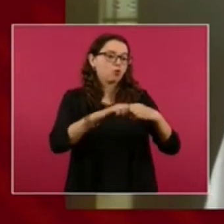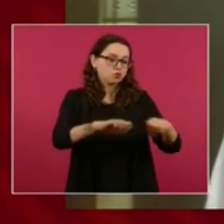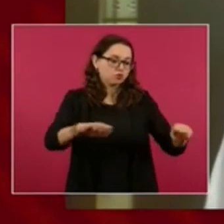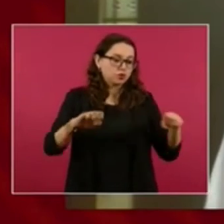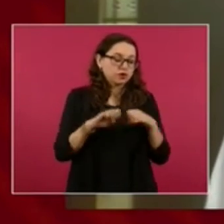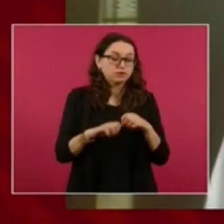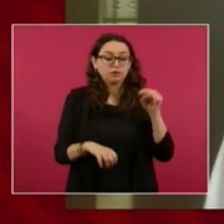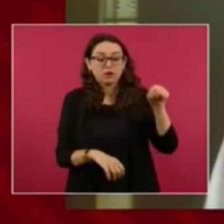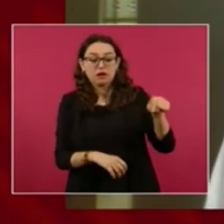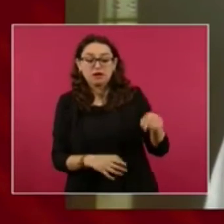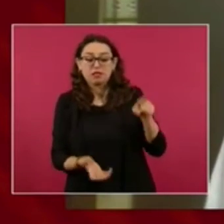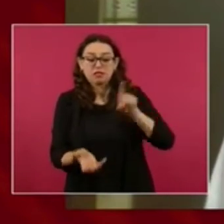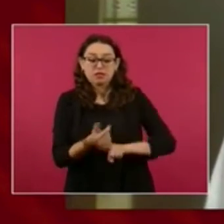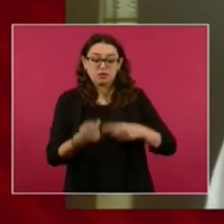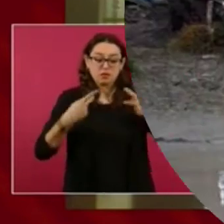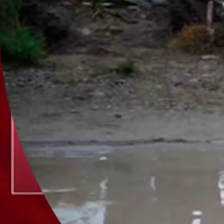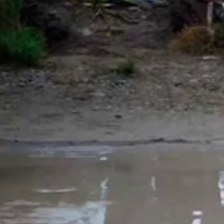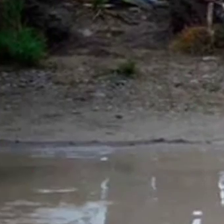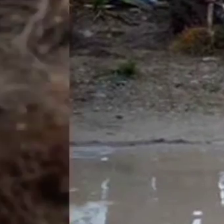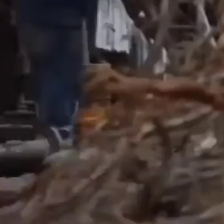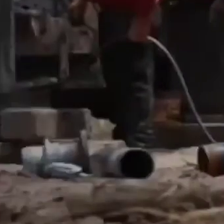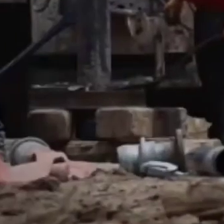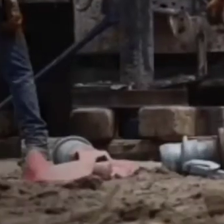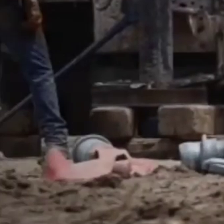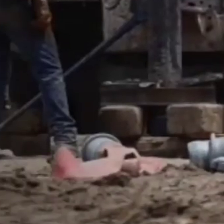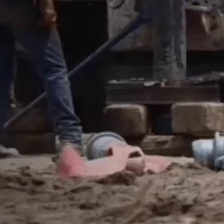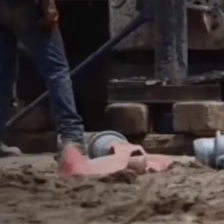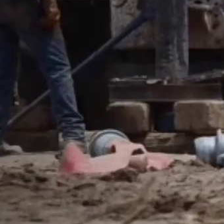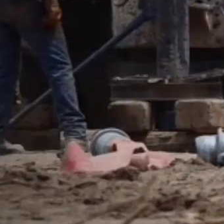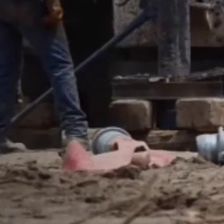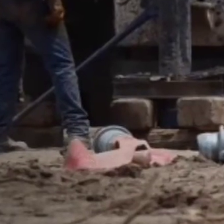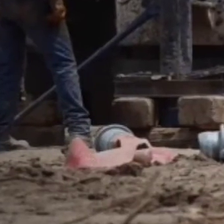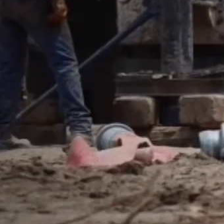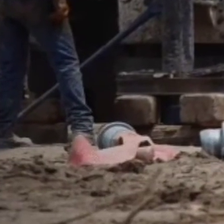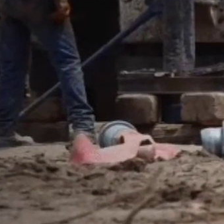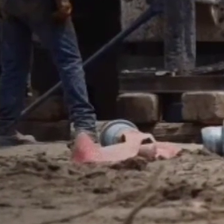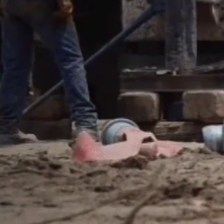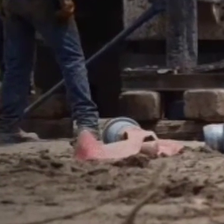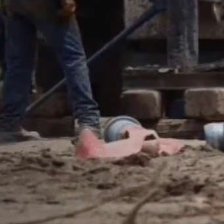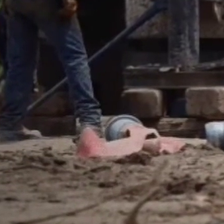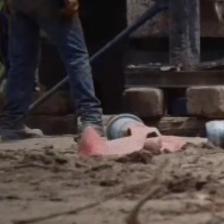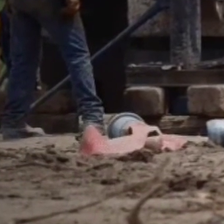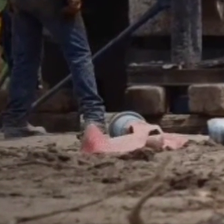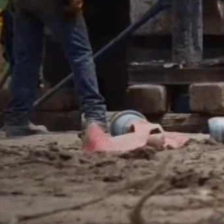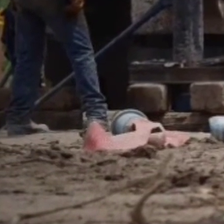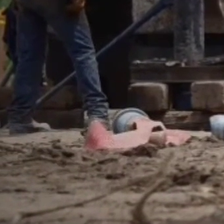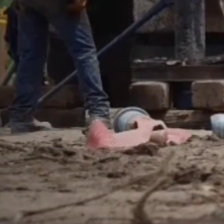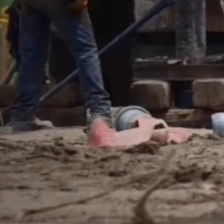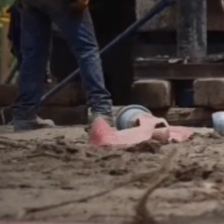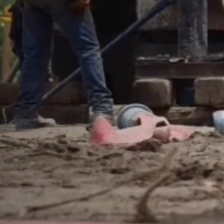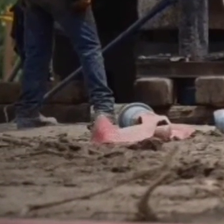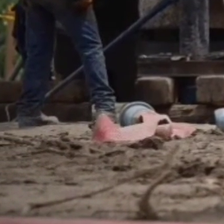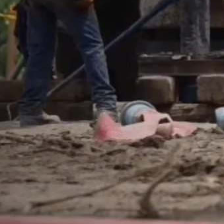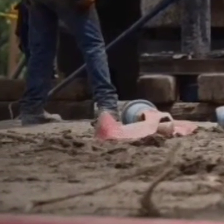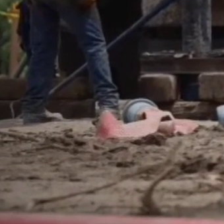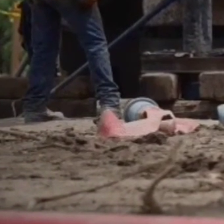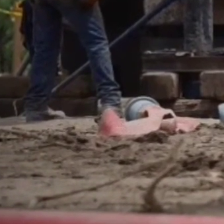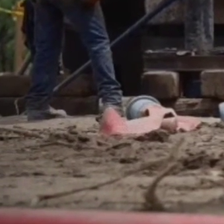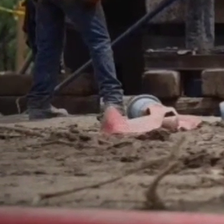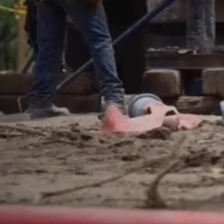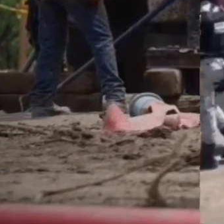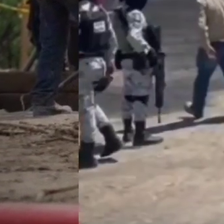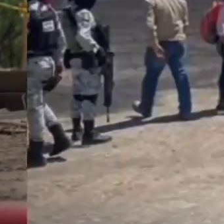24 de agosto. La funcionaria agregó que a 471 horas de trabajos de rescate se mantienen trabajando alrededor